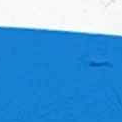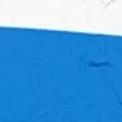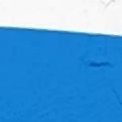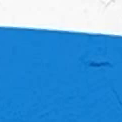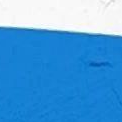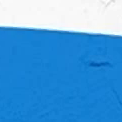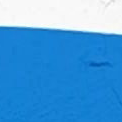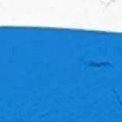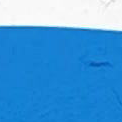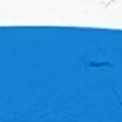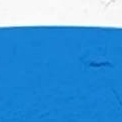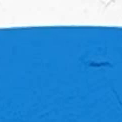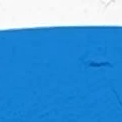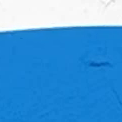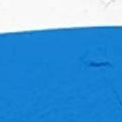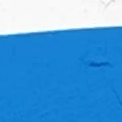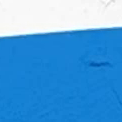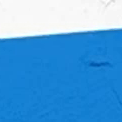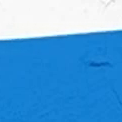Bienvenidos al sorteo Loto.